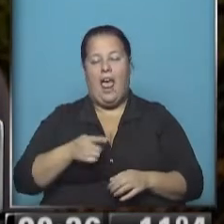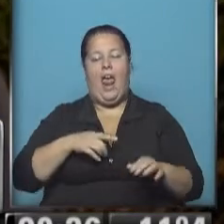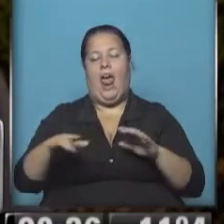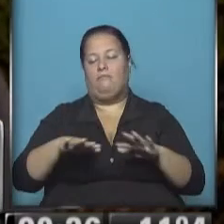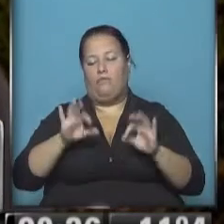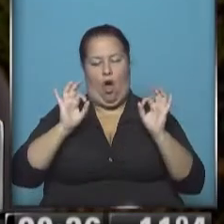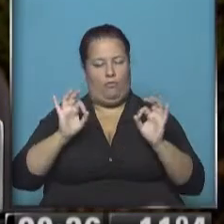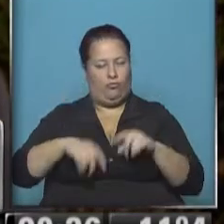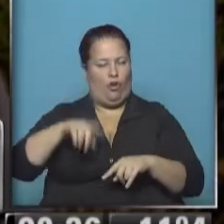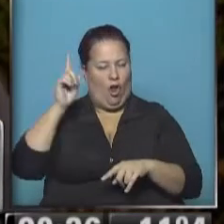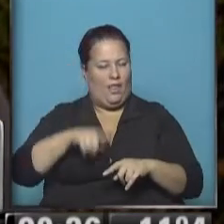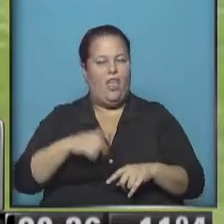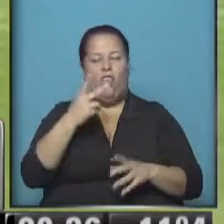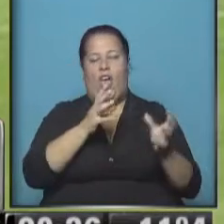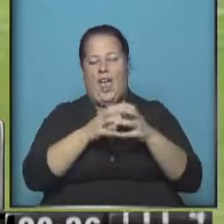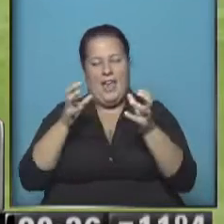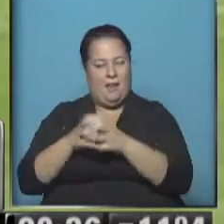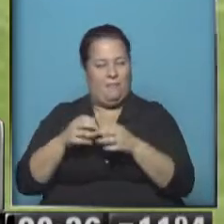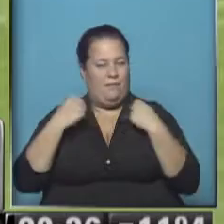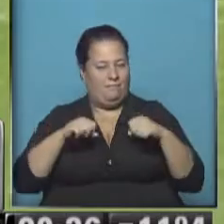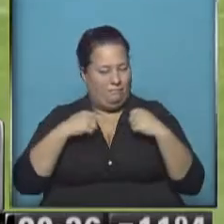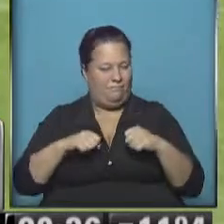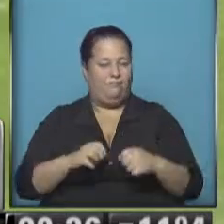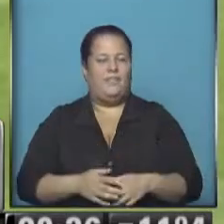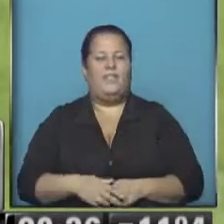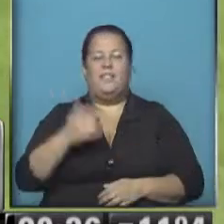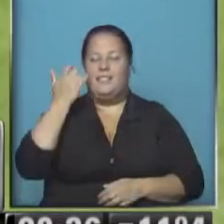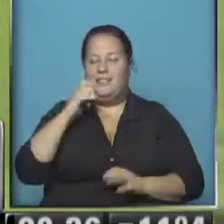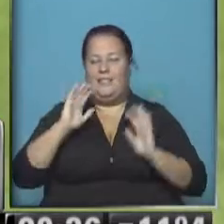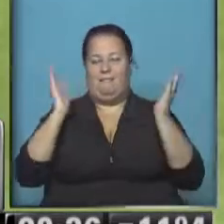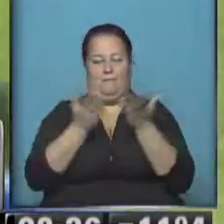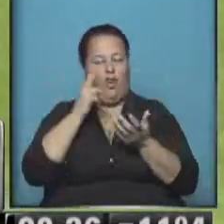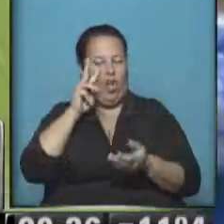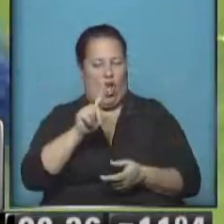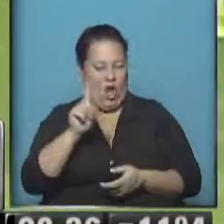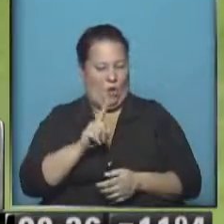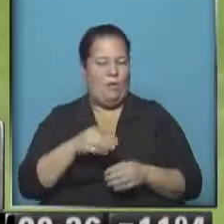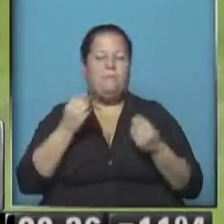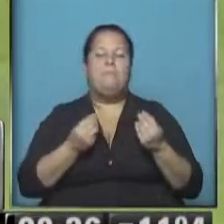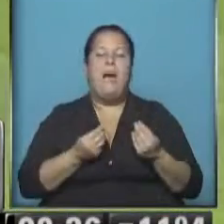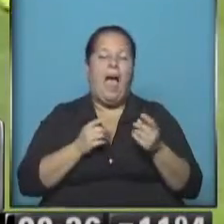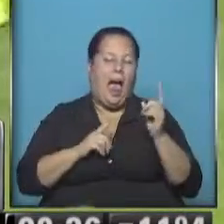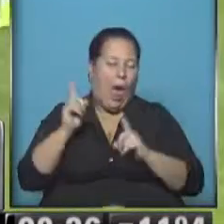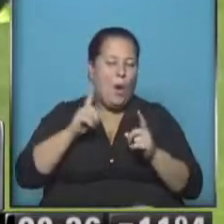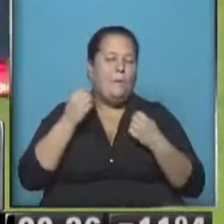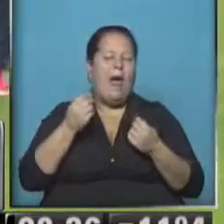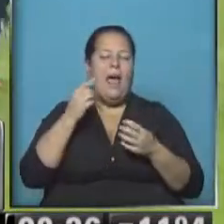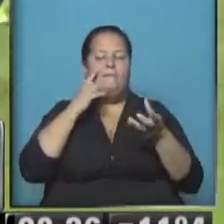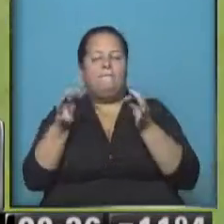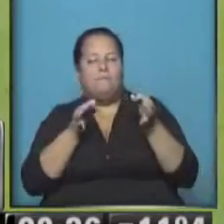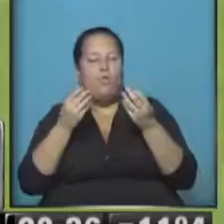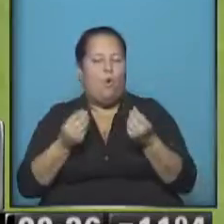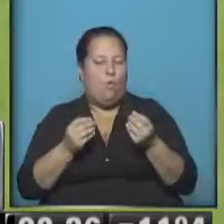completa de ambos equipos entrenamientos ya a puertas cerradas en algunos casos para tratar de dibujar